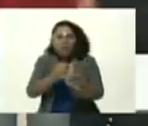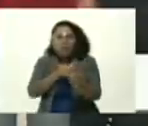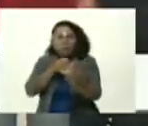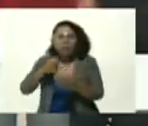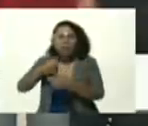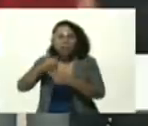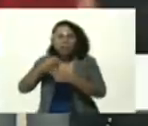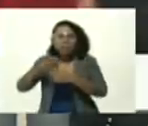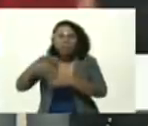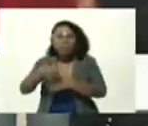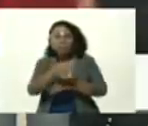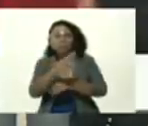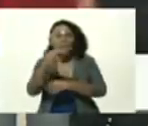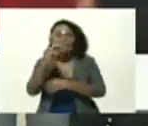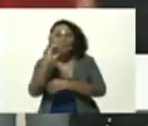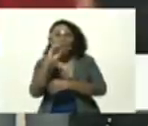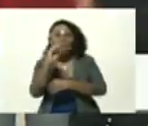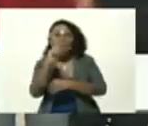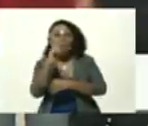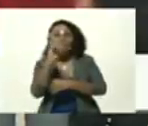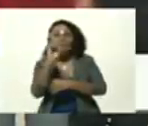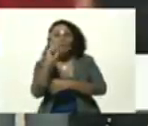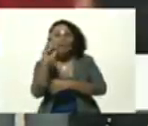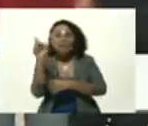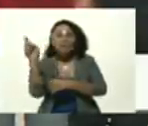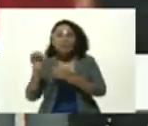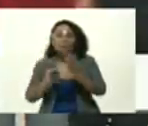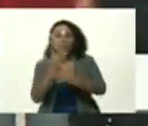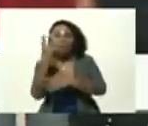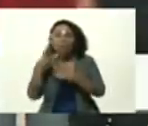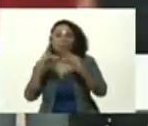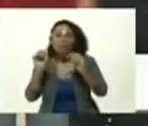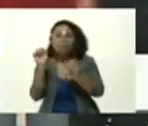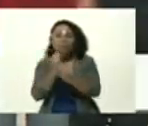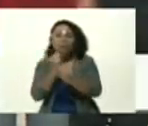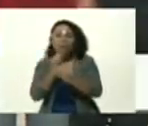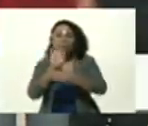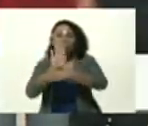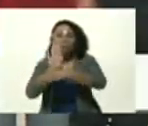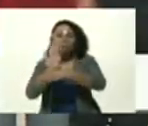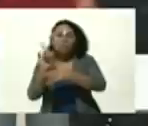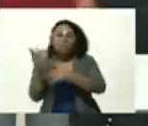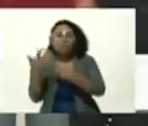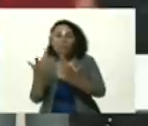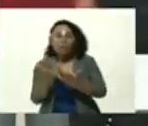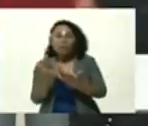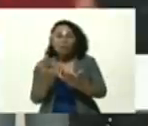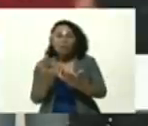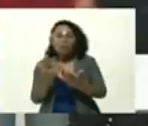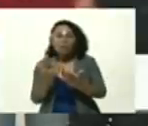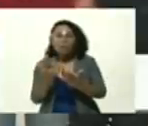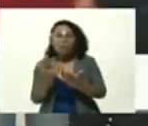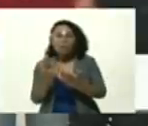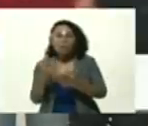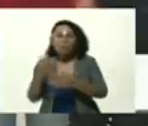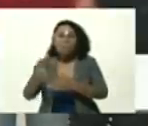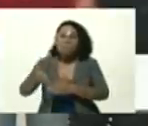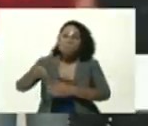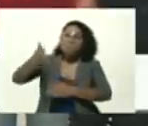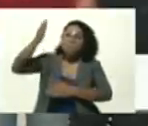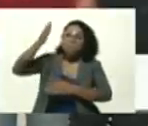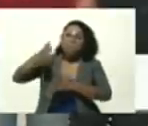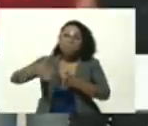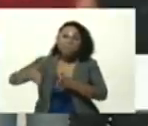río Mocotíes. Es fundamental todos los trabajos de protección de los muros de la